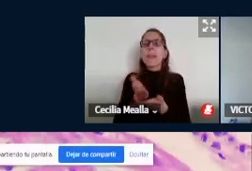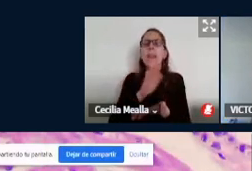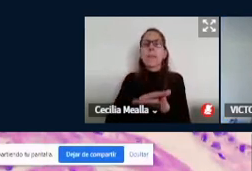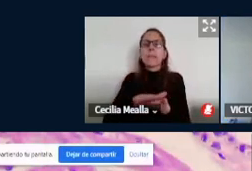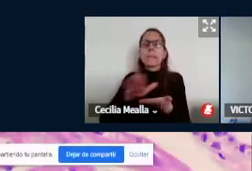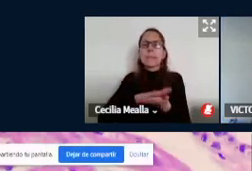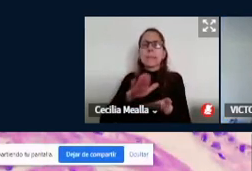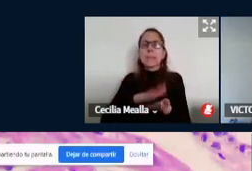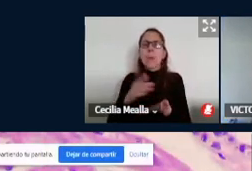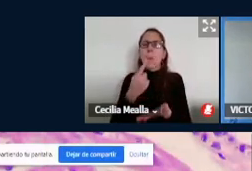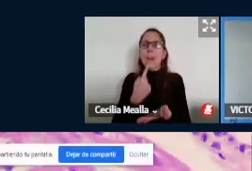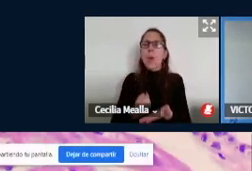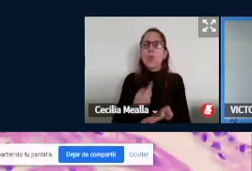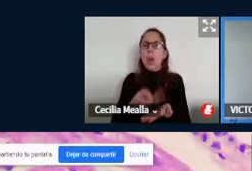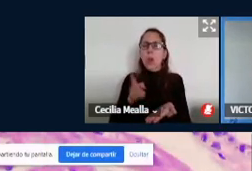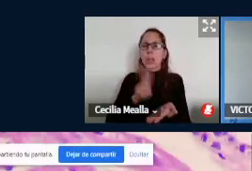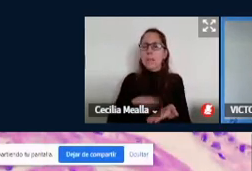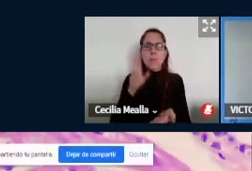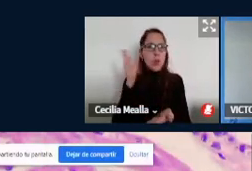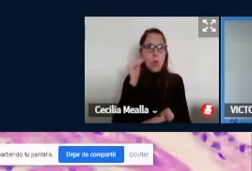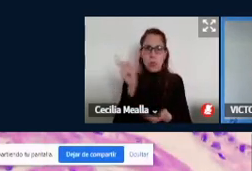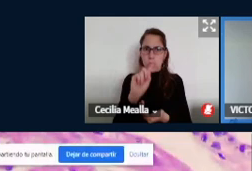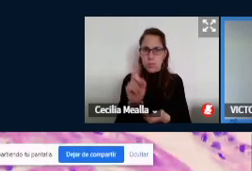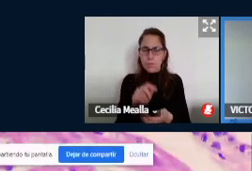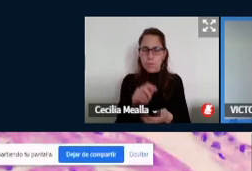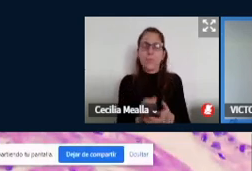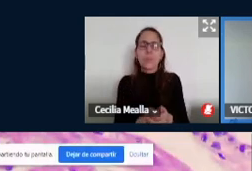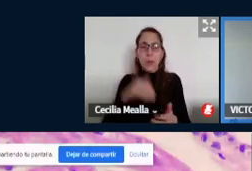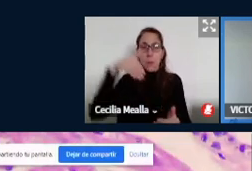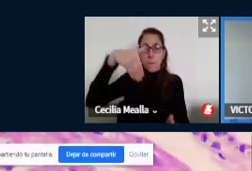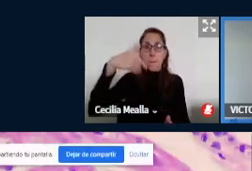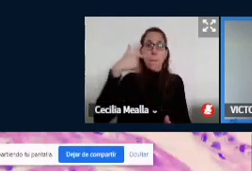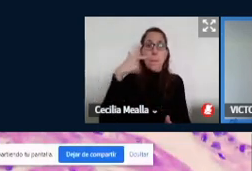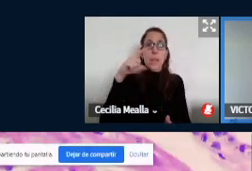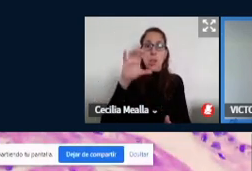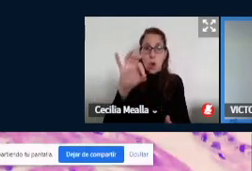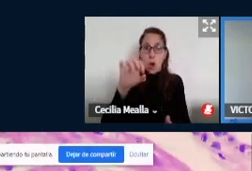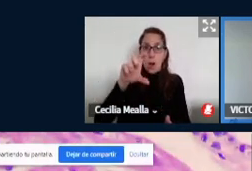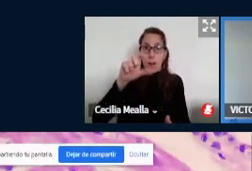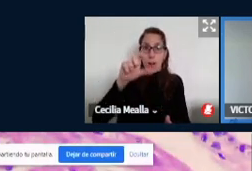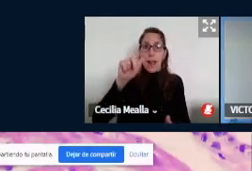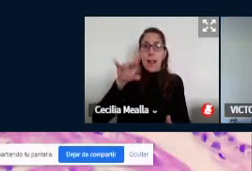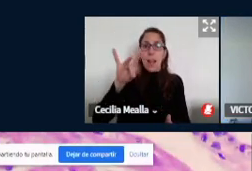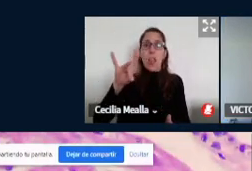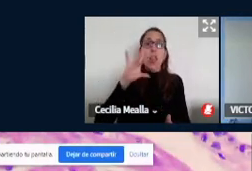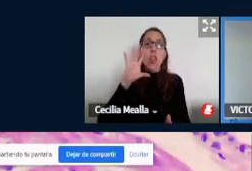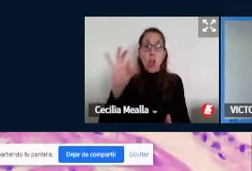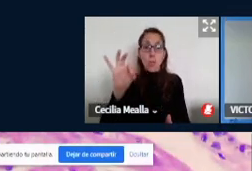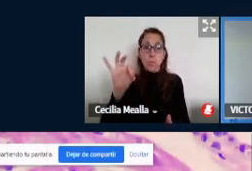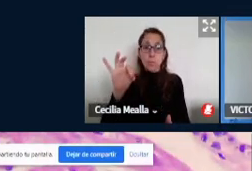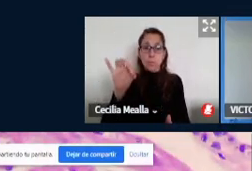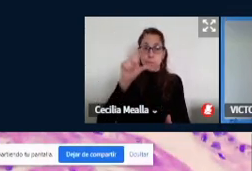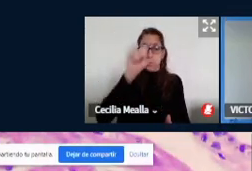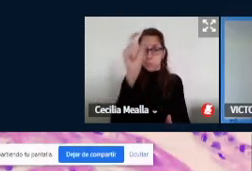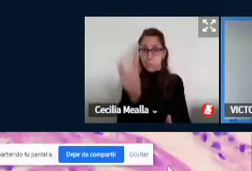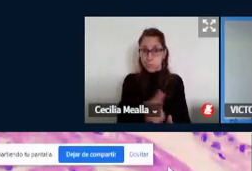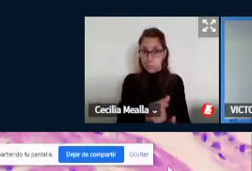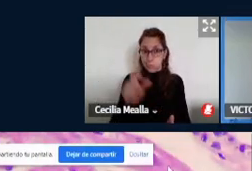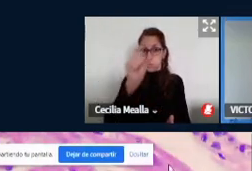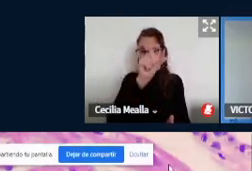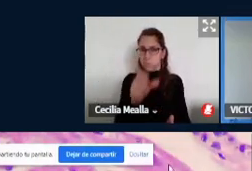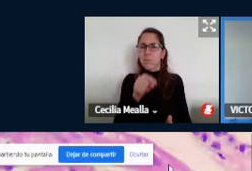se le cortó. Bien. El miocardio, que está acá. ¿Cuál es el